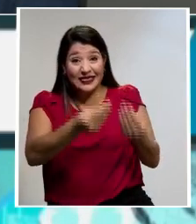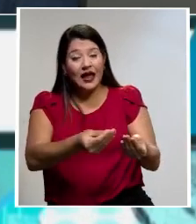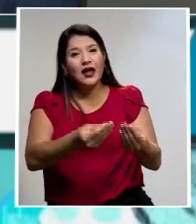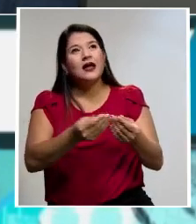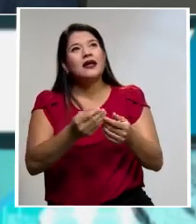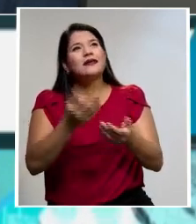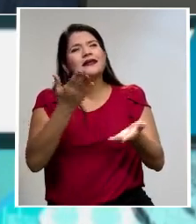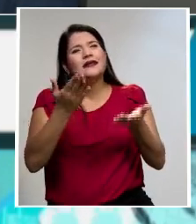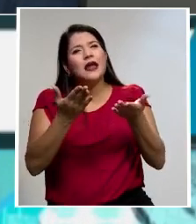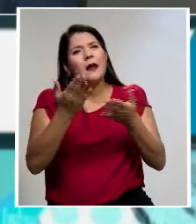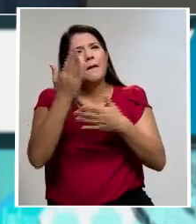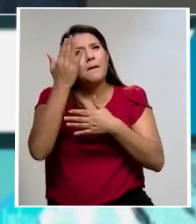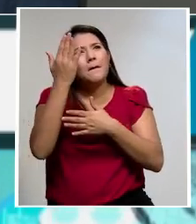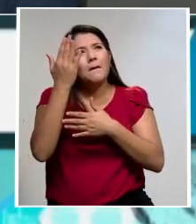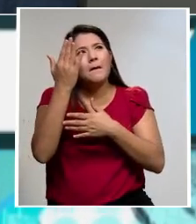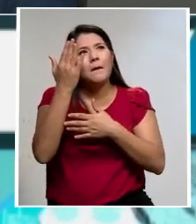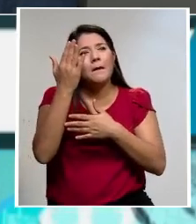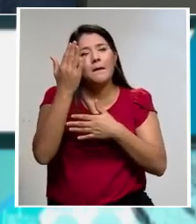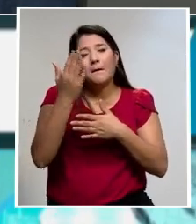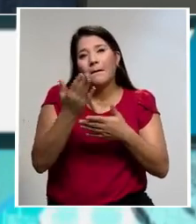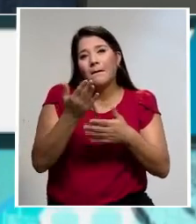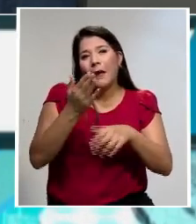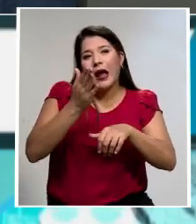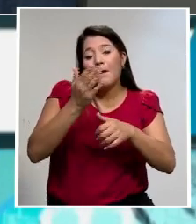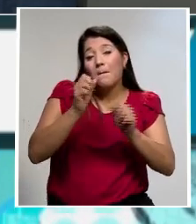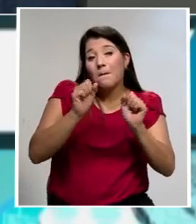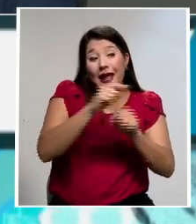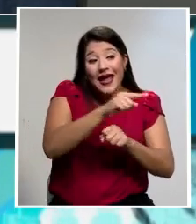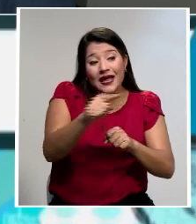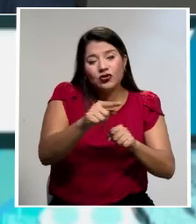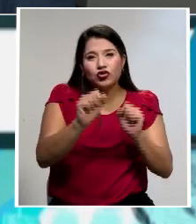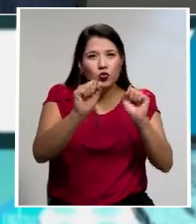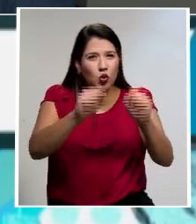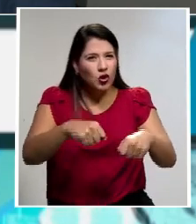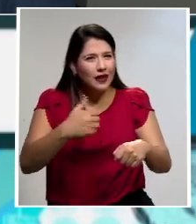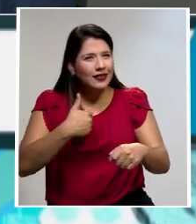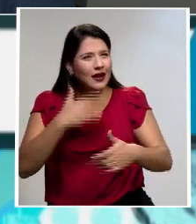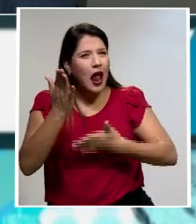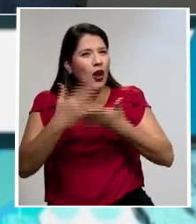es, y creo yo, la calificación corre por mi cuenta,